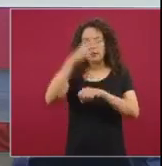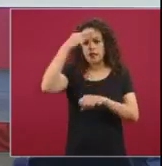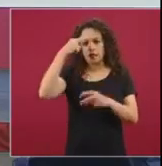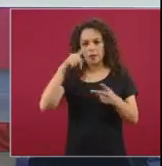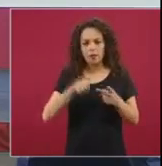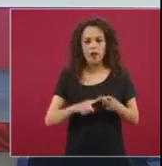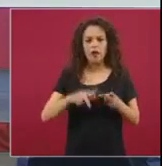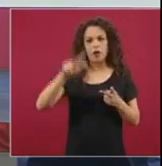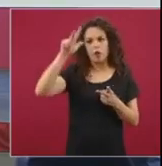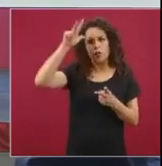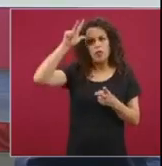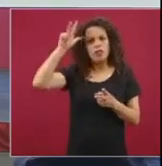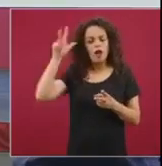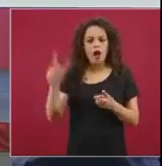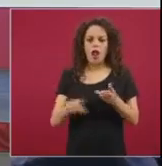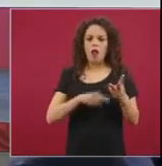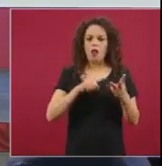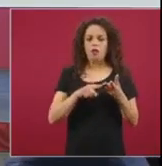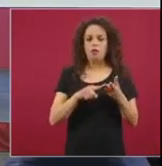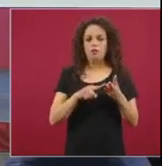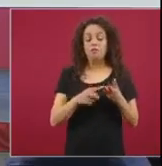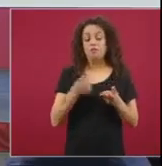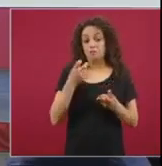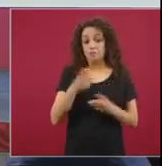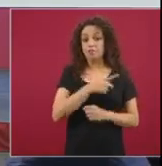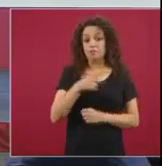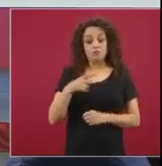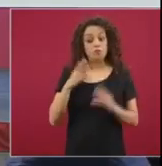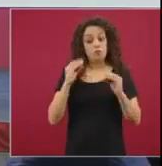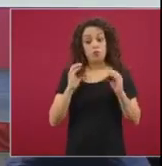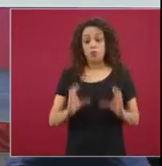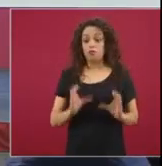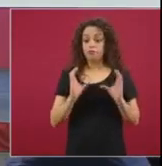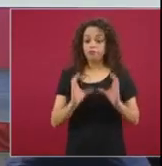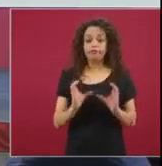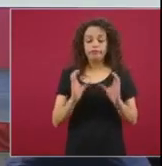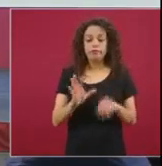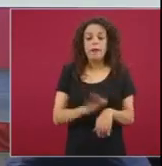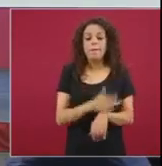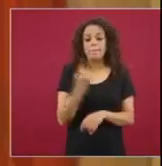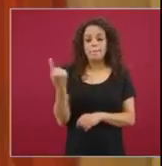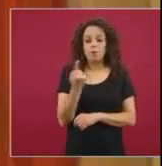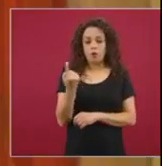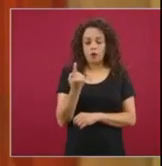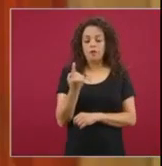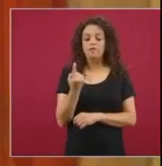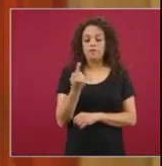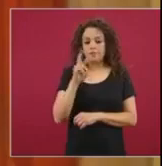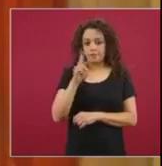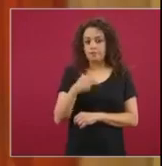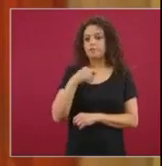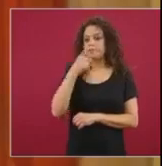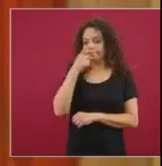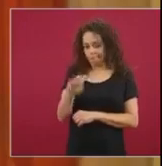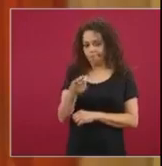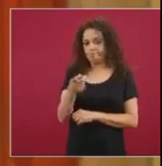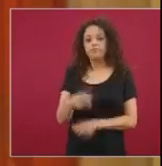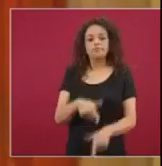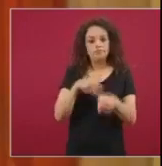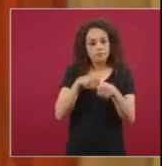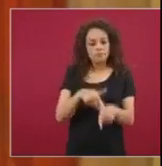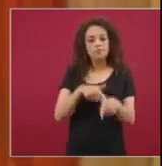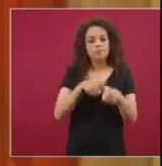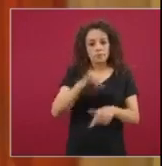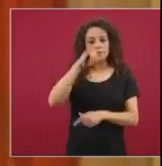Hidalgo. Entonces, tenemos que tener mucho cuidado de todo eso porque, insisto, seguimos teniendo casos de lepra, pero no es en todo el